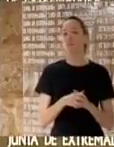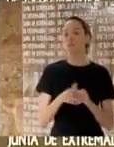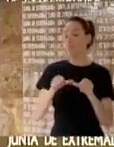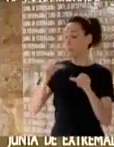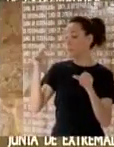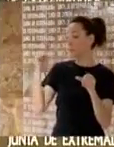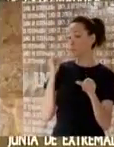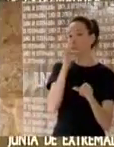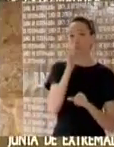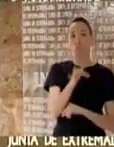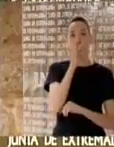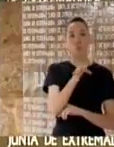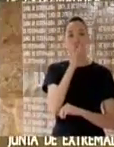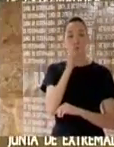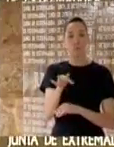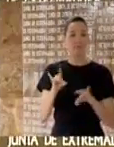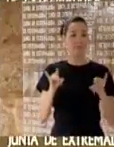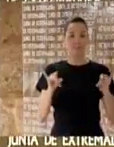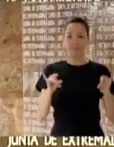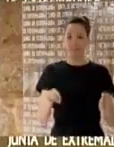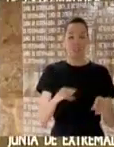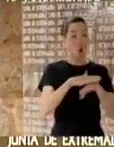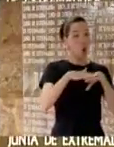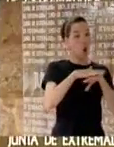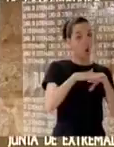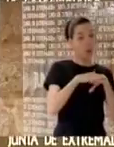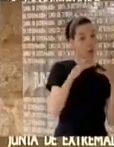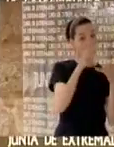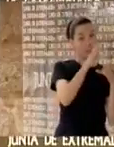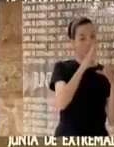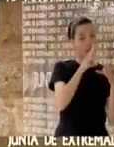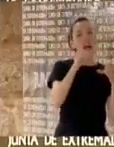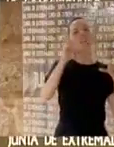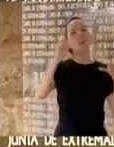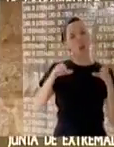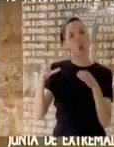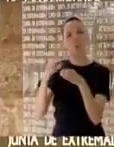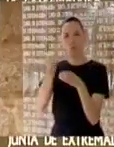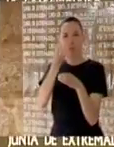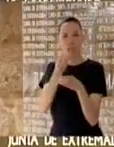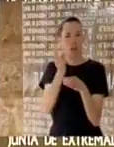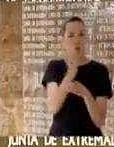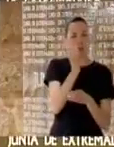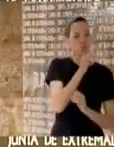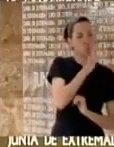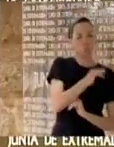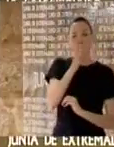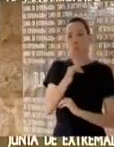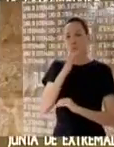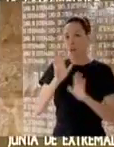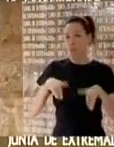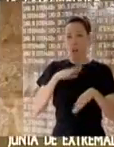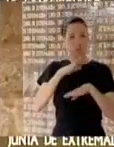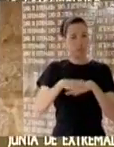incumplidas por parte del Gobierno de España. No solamente del Gobierno del Partido Popular, también del Gobierno del Partido Socialista. Y, por tanto, creo que es importante